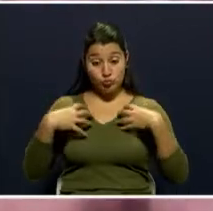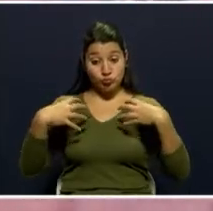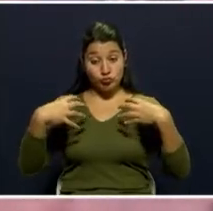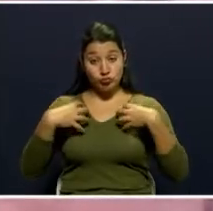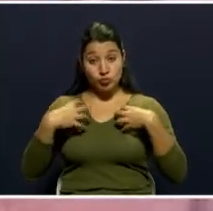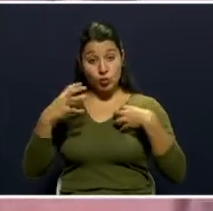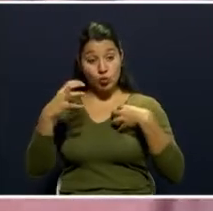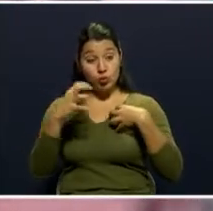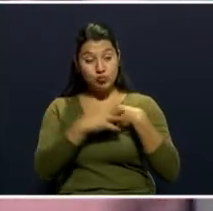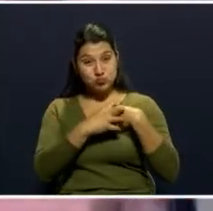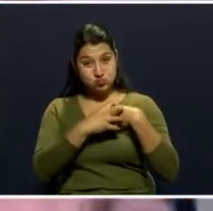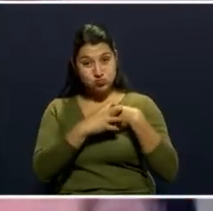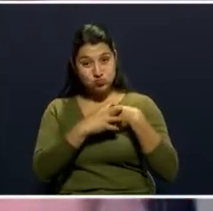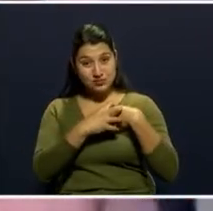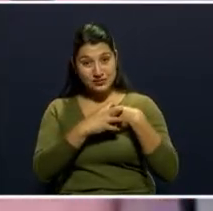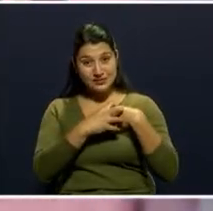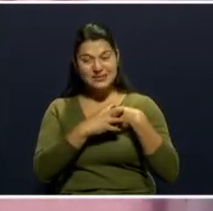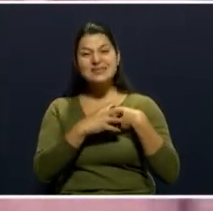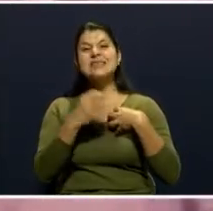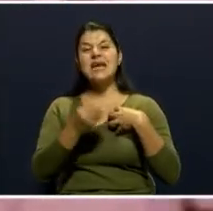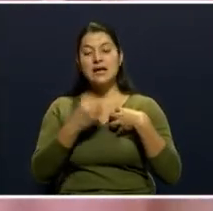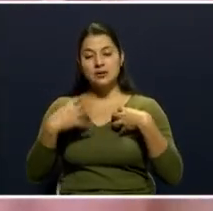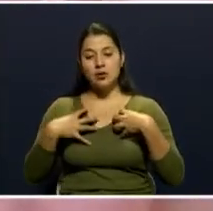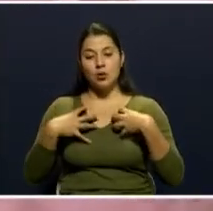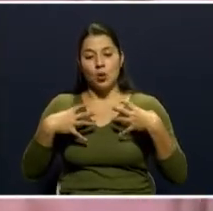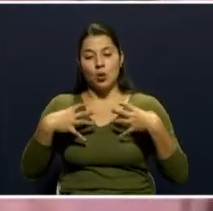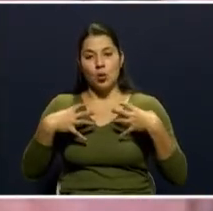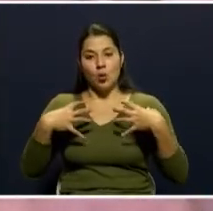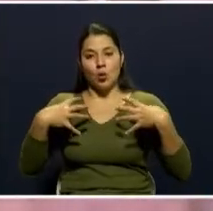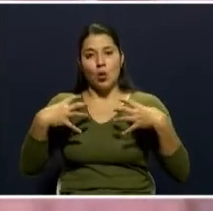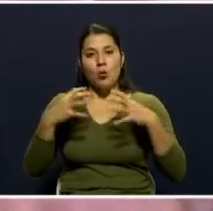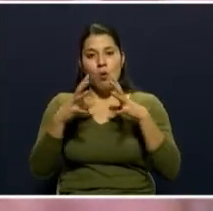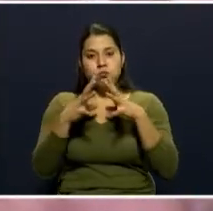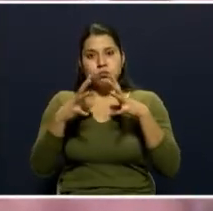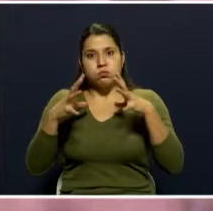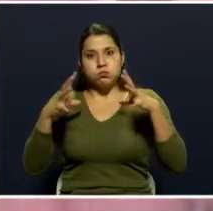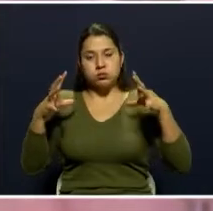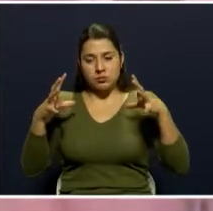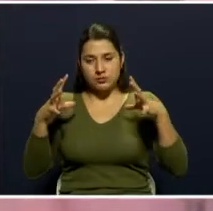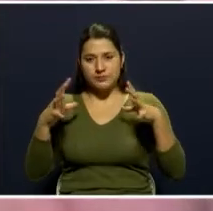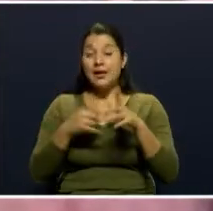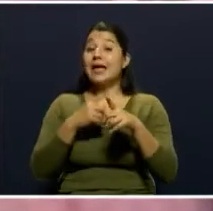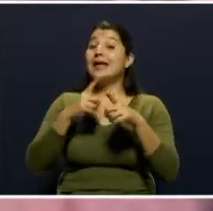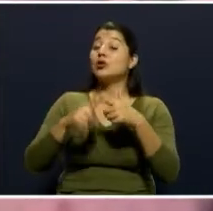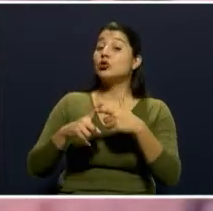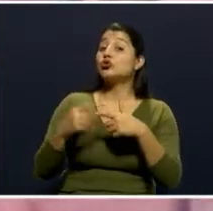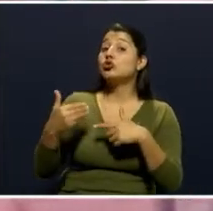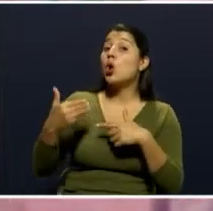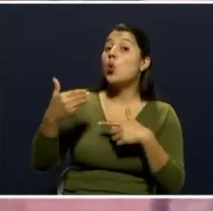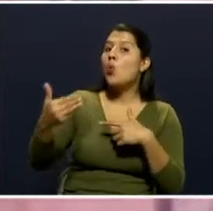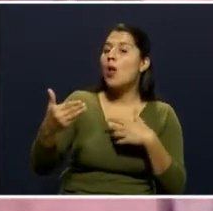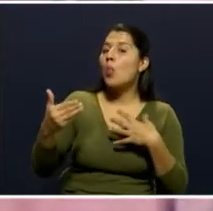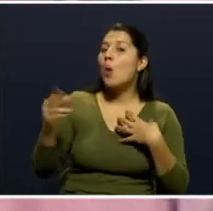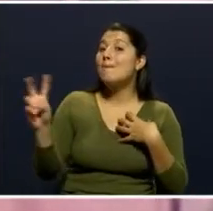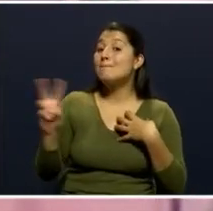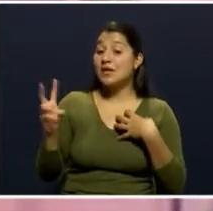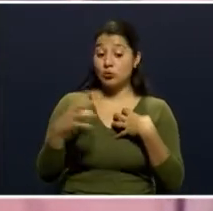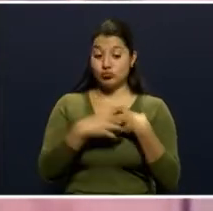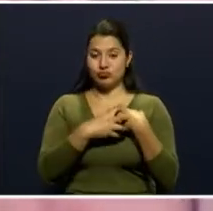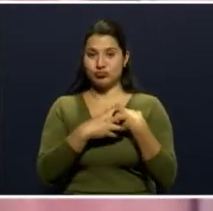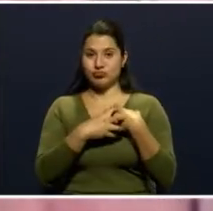este momento, el virus comienza a alojarse, comienza a replicarse. El sistema inmunitario se comienza a dar cuenta tarde, entre